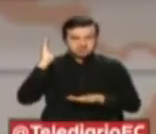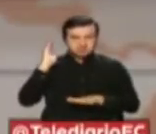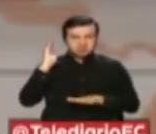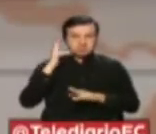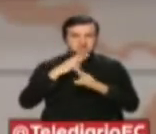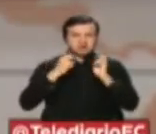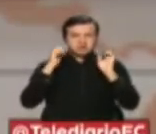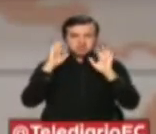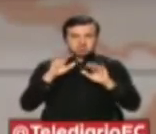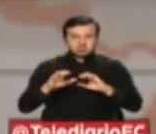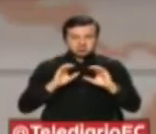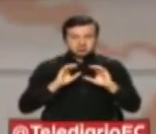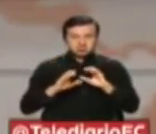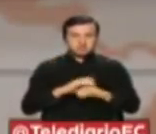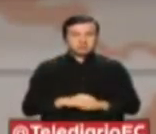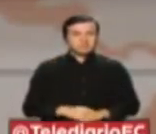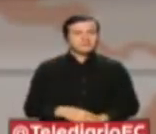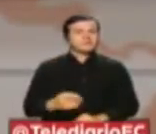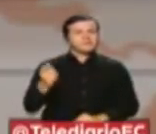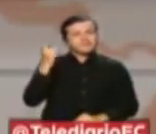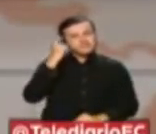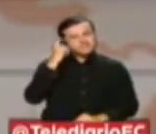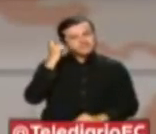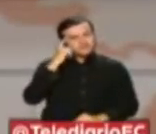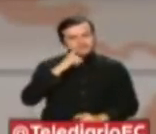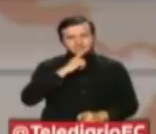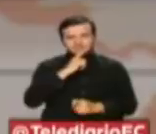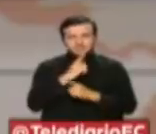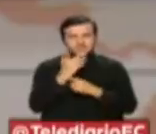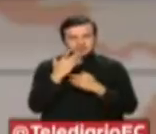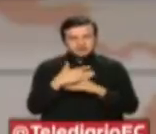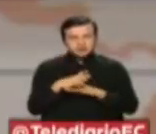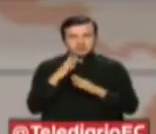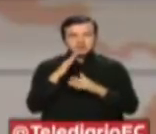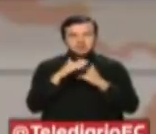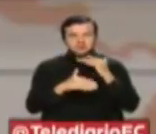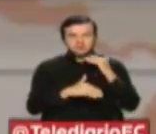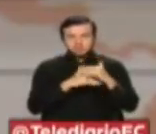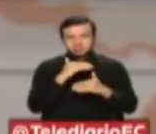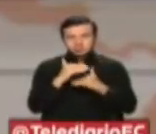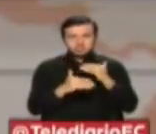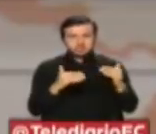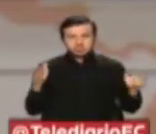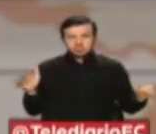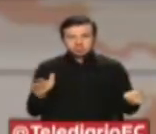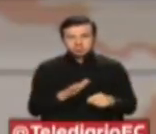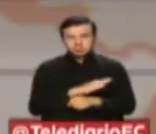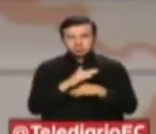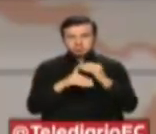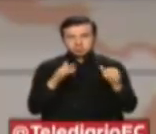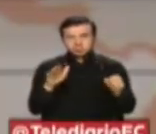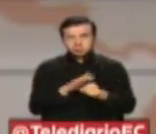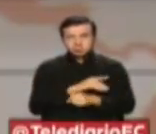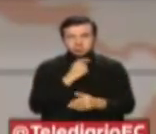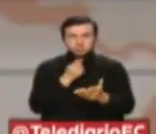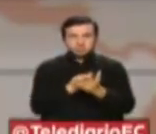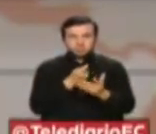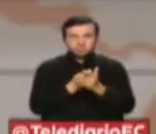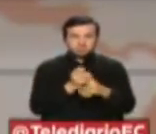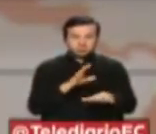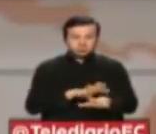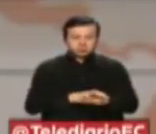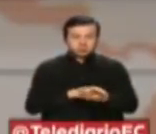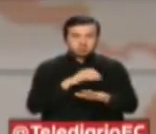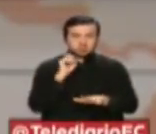secretario de comunicación yo creo que las cosas hay que llamarles con su nombre hay que ha habido un proceso completo una compra de grilletes con